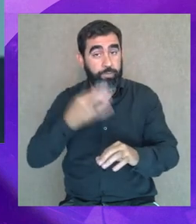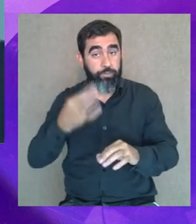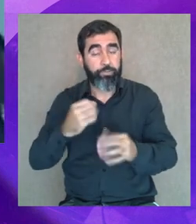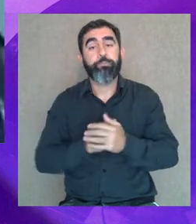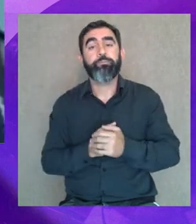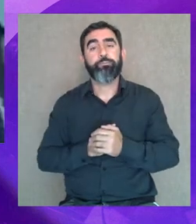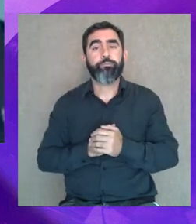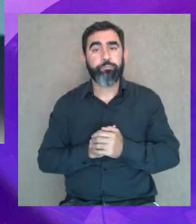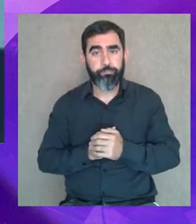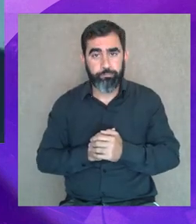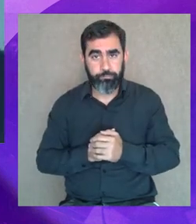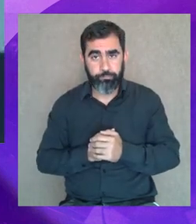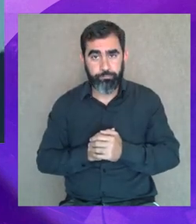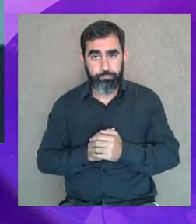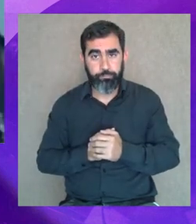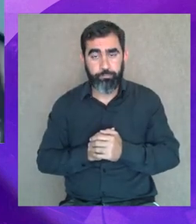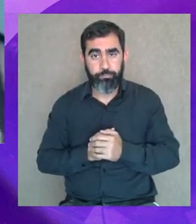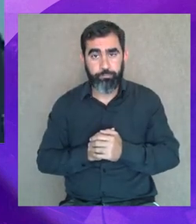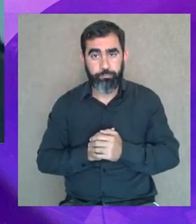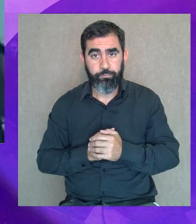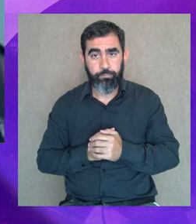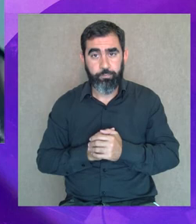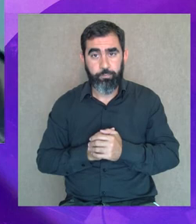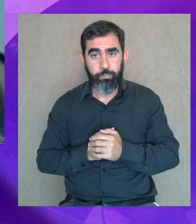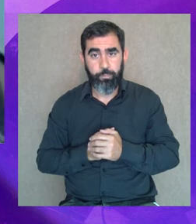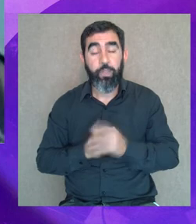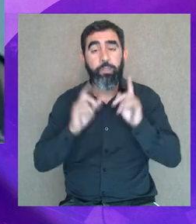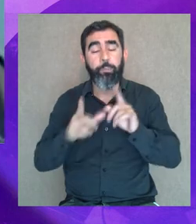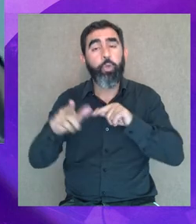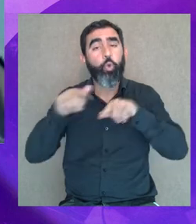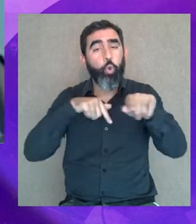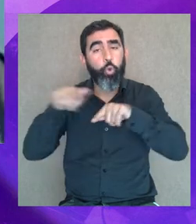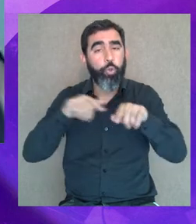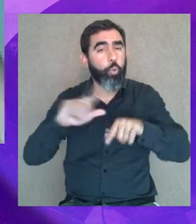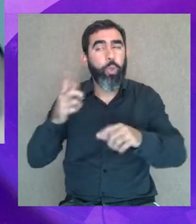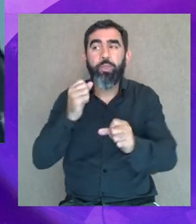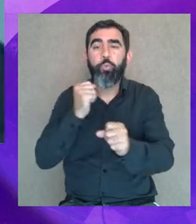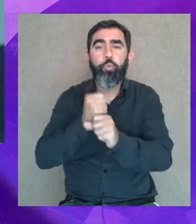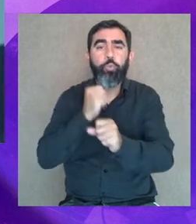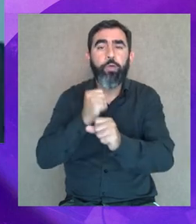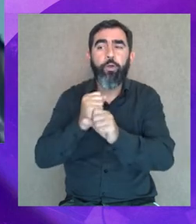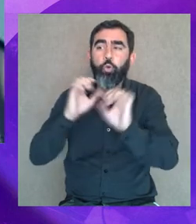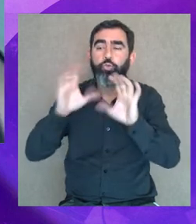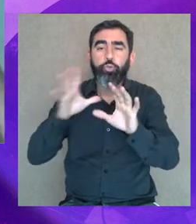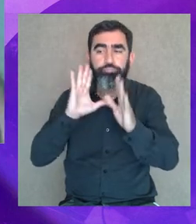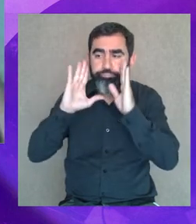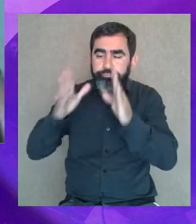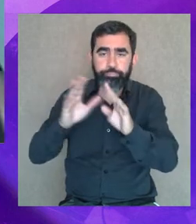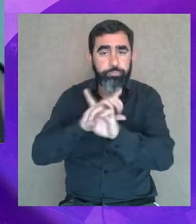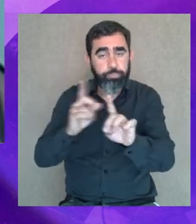y trata de sacar lo mejor de nosotros y lo mismo germán álvarez es nuestro coordinador no tiene una tarea puramente